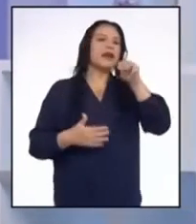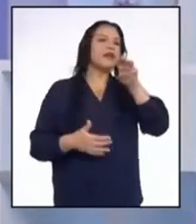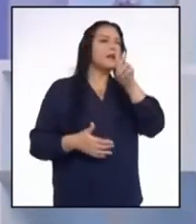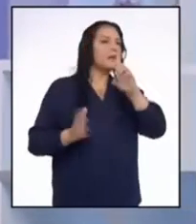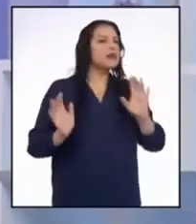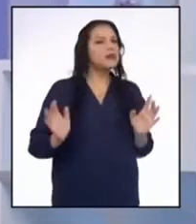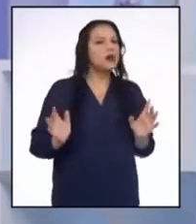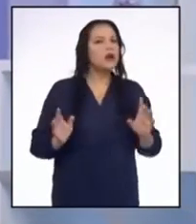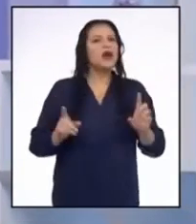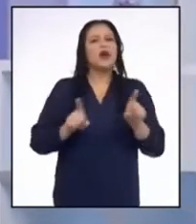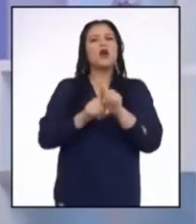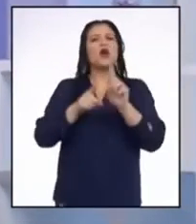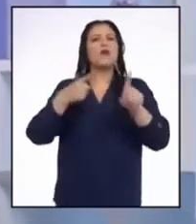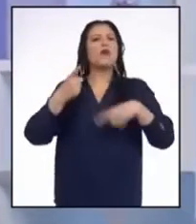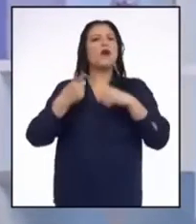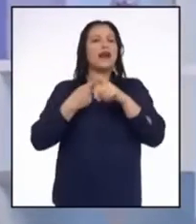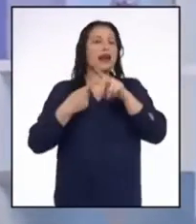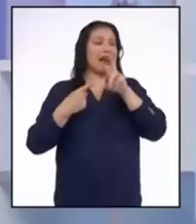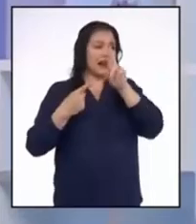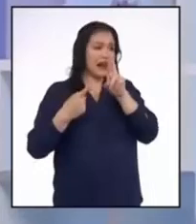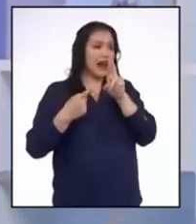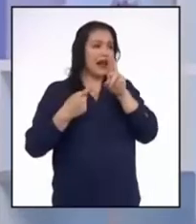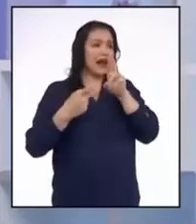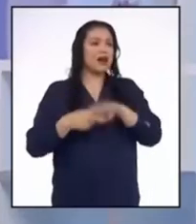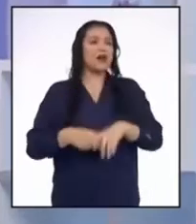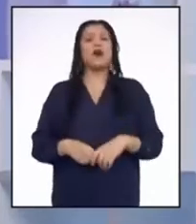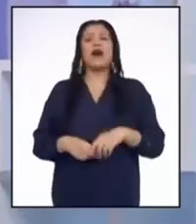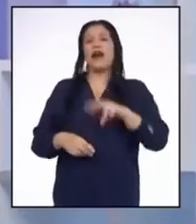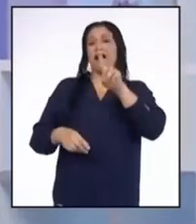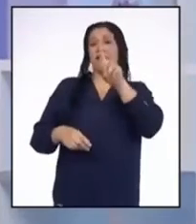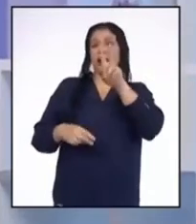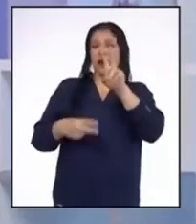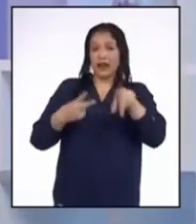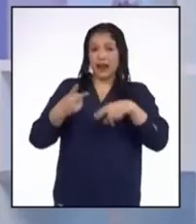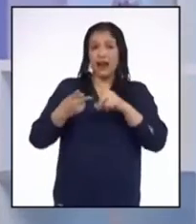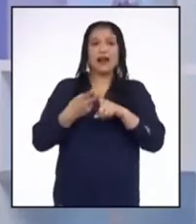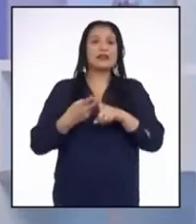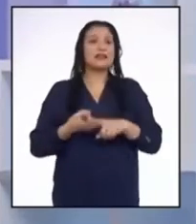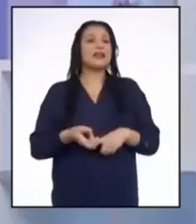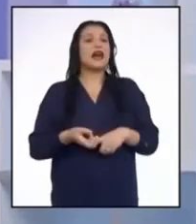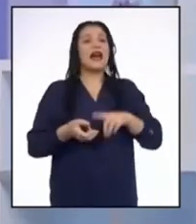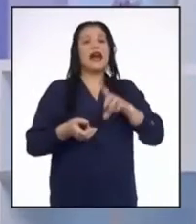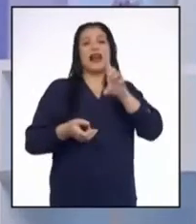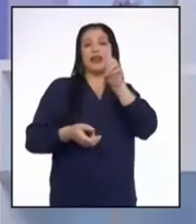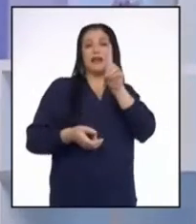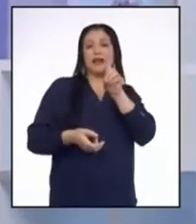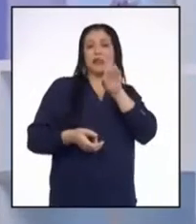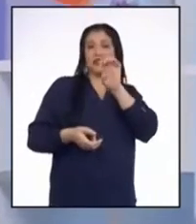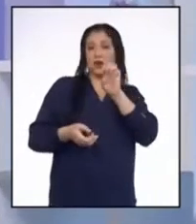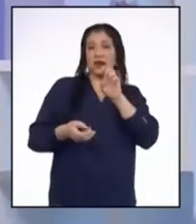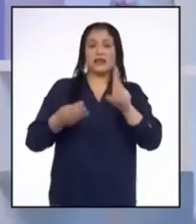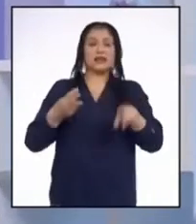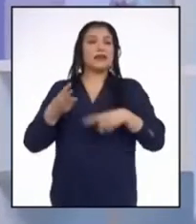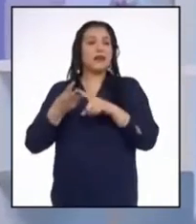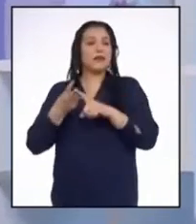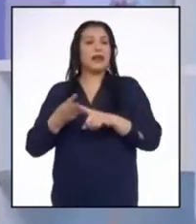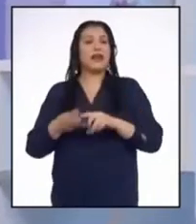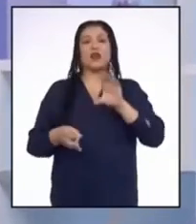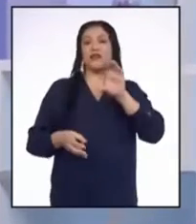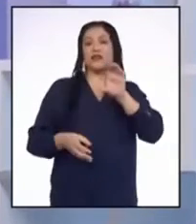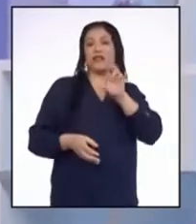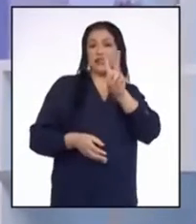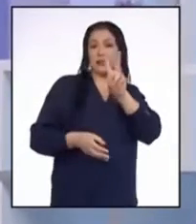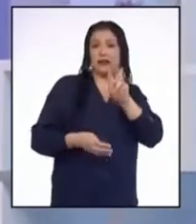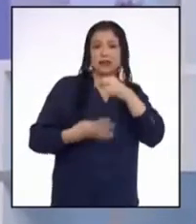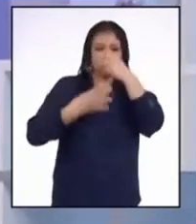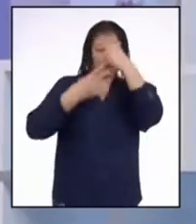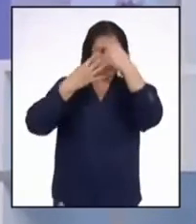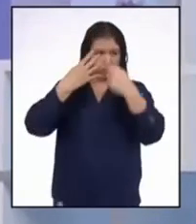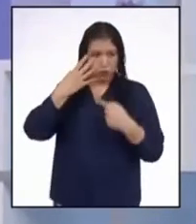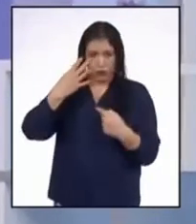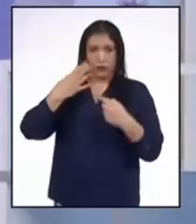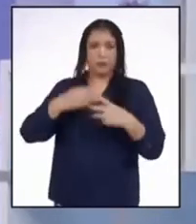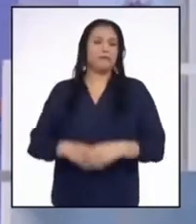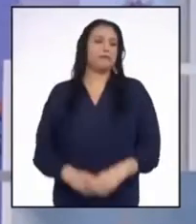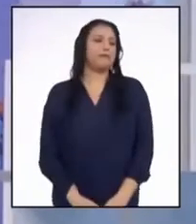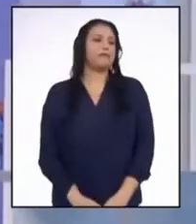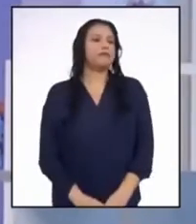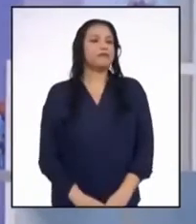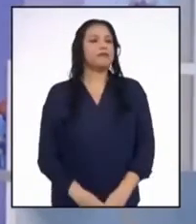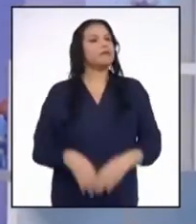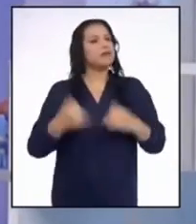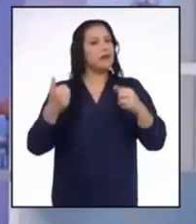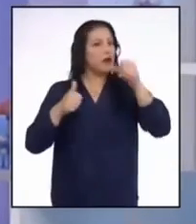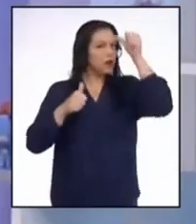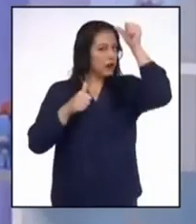dispersión como el rango, la varianza, la desviación estándar y el coeficiente de variación. Ahora,